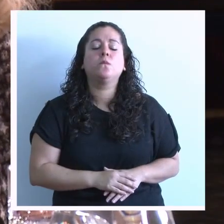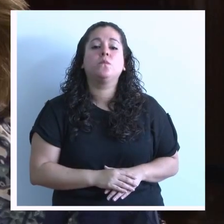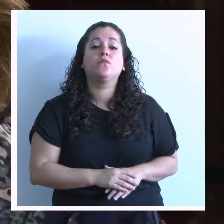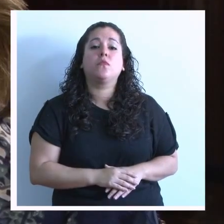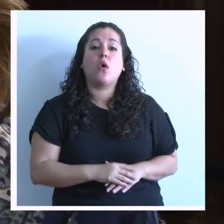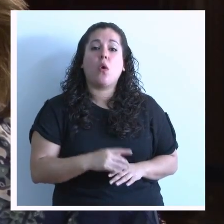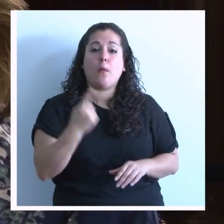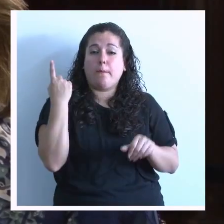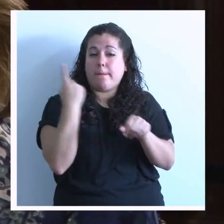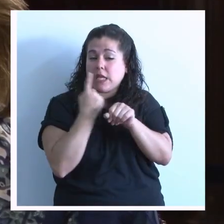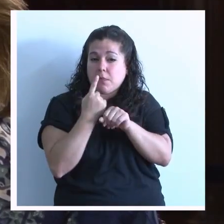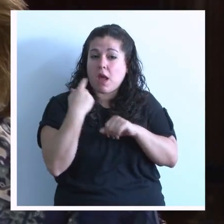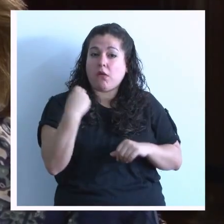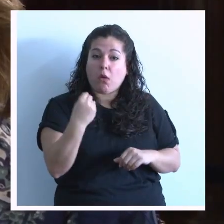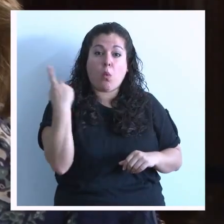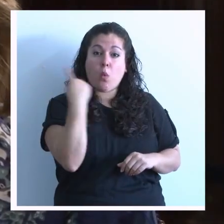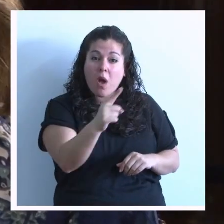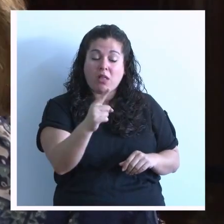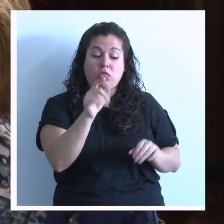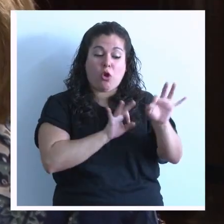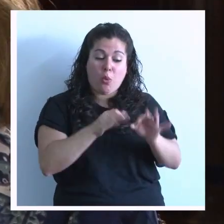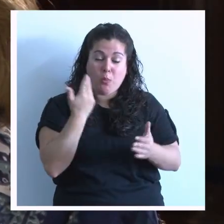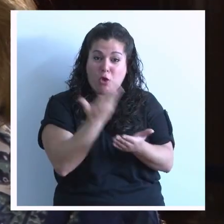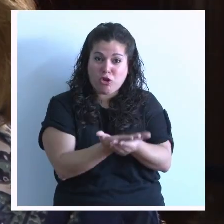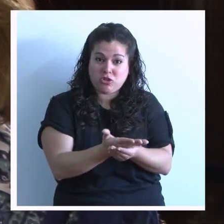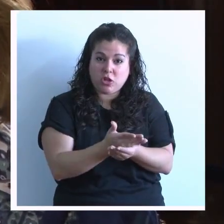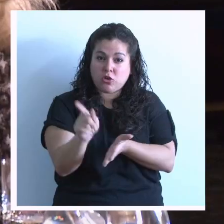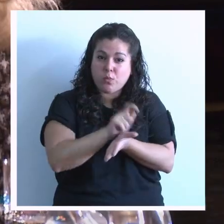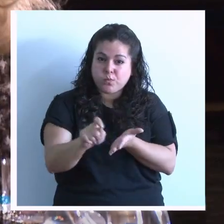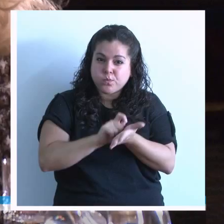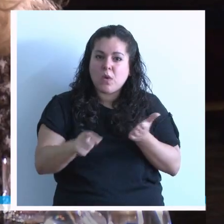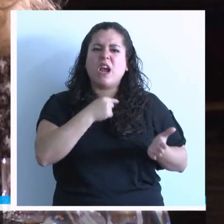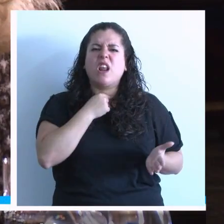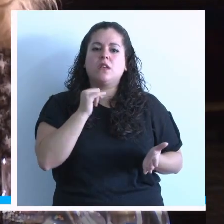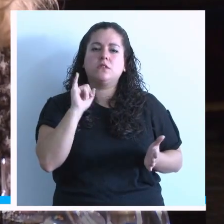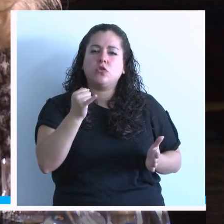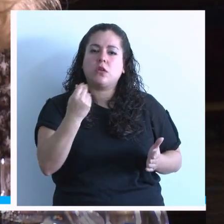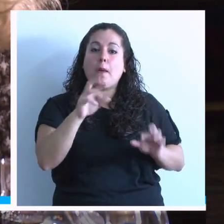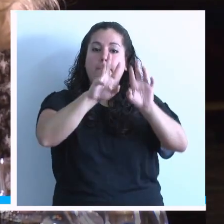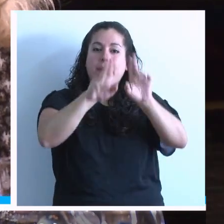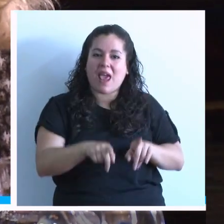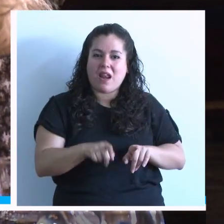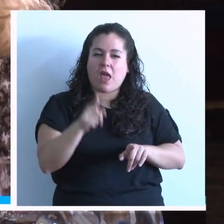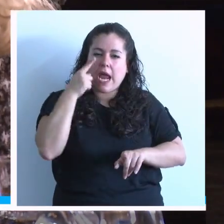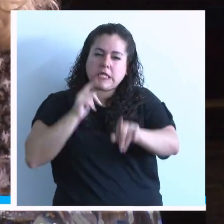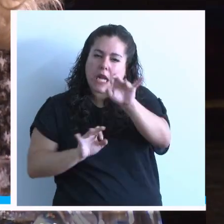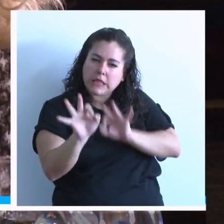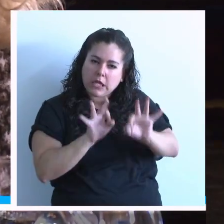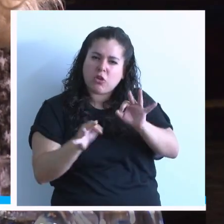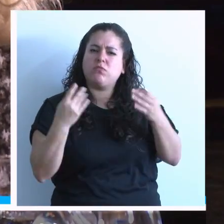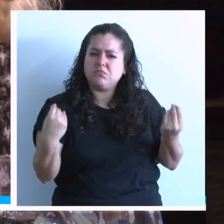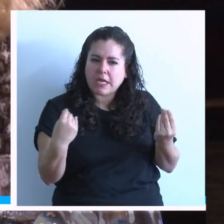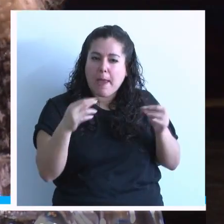que una de las primeras funciones que aparecen en el proyecto es la de que se elabore un plan estratégico y que ese